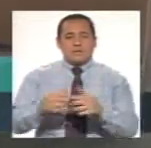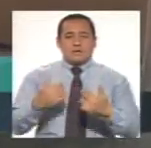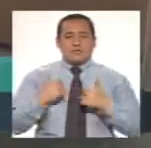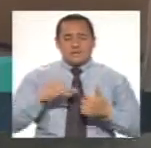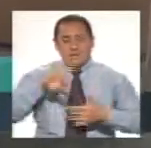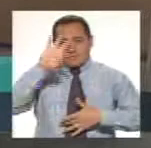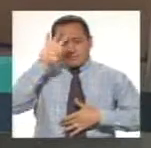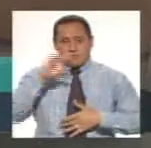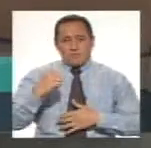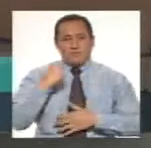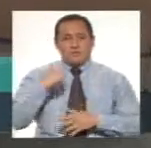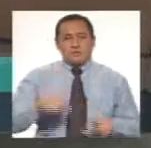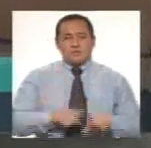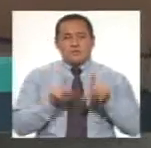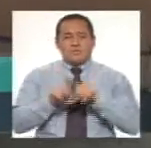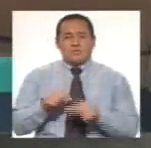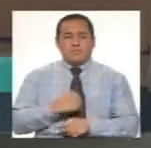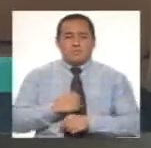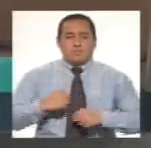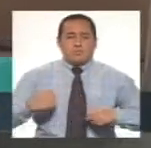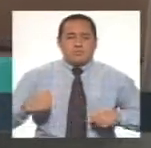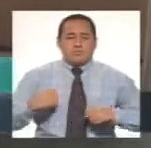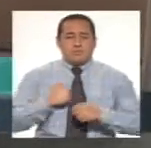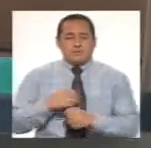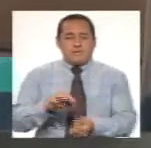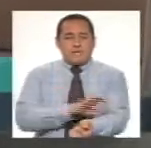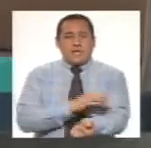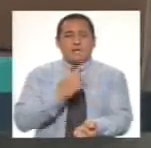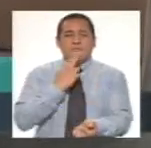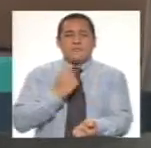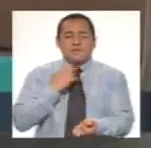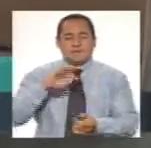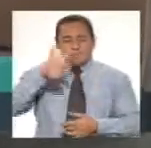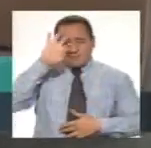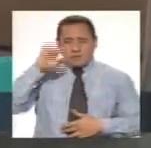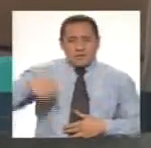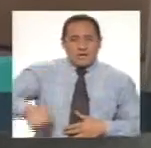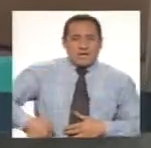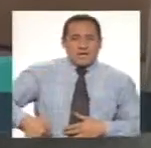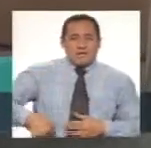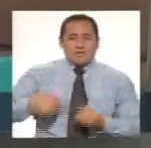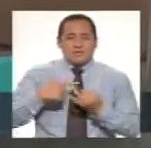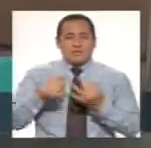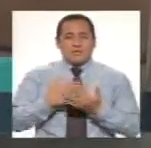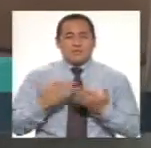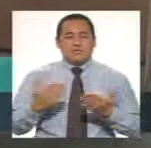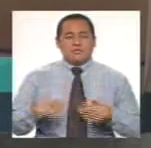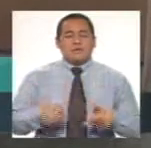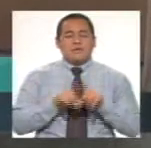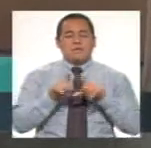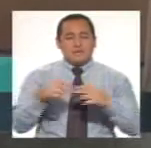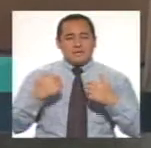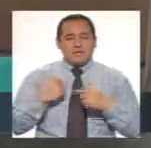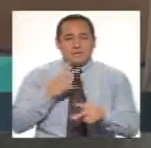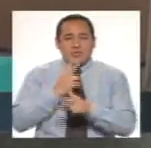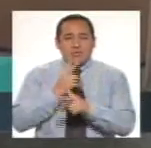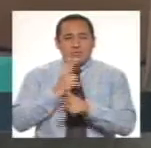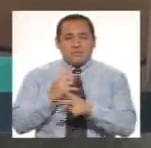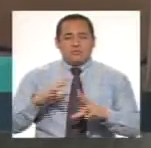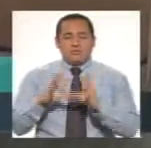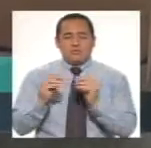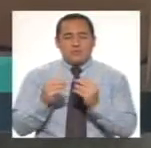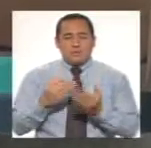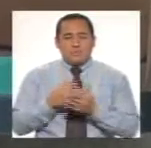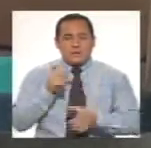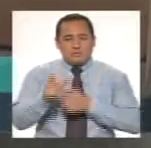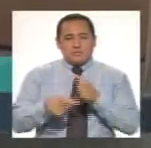sufren enfermedades crónicas como obesidad, diabetes, cirrosis, etcétera, otras enfermedades que vulneran las defensas de